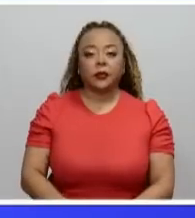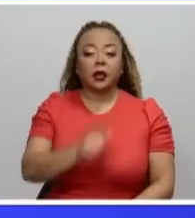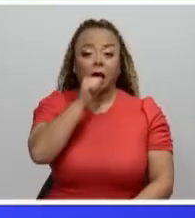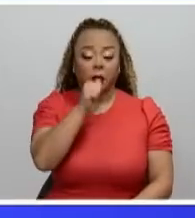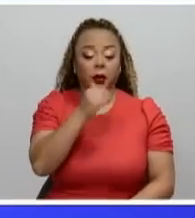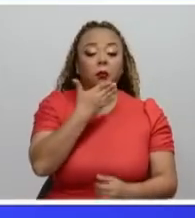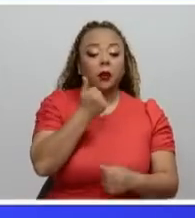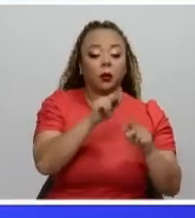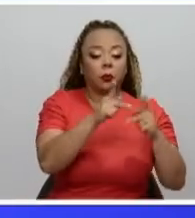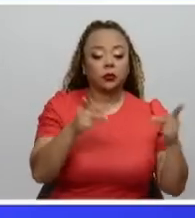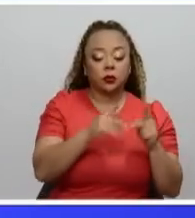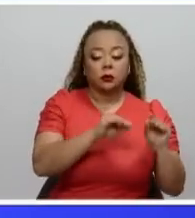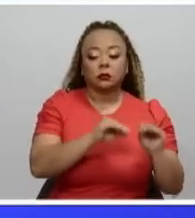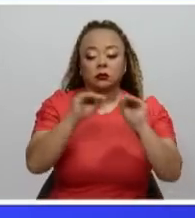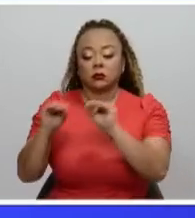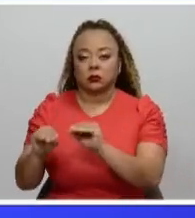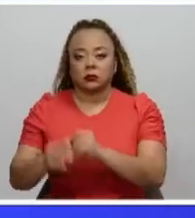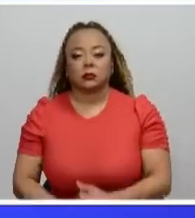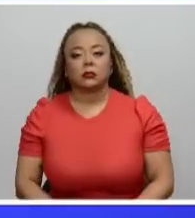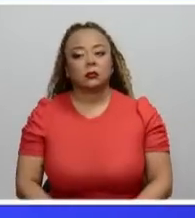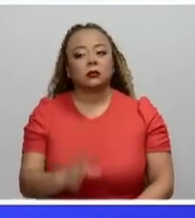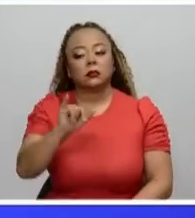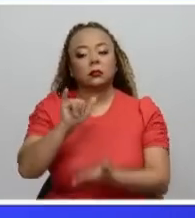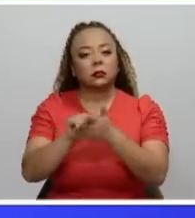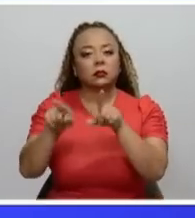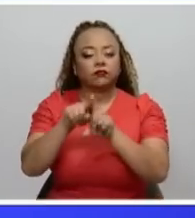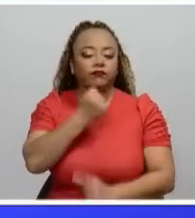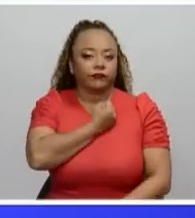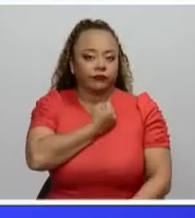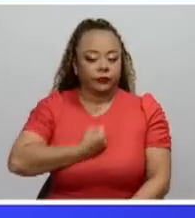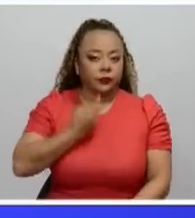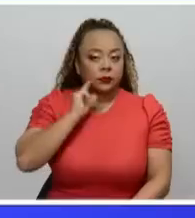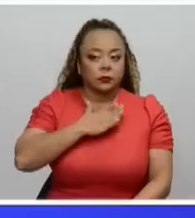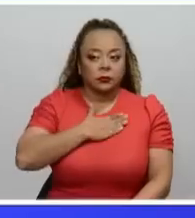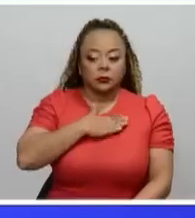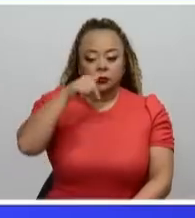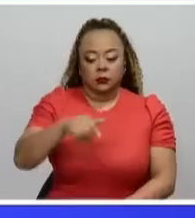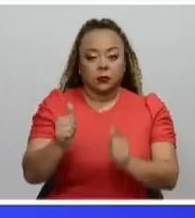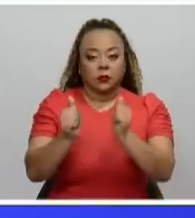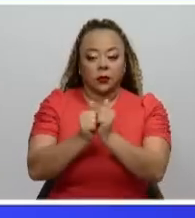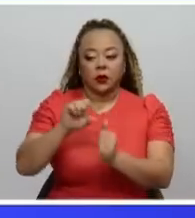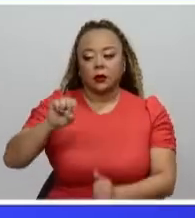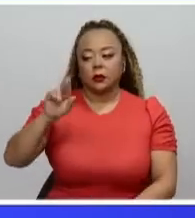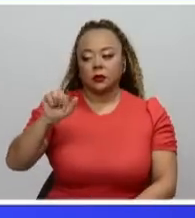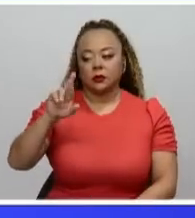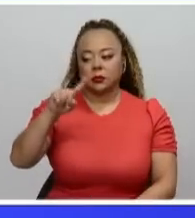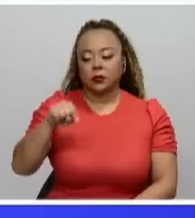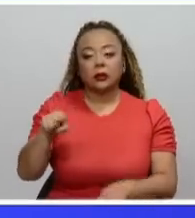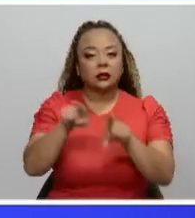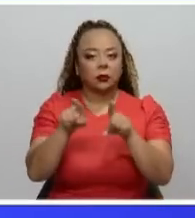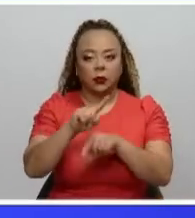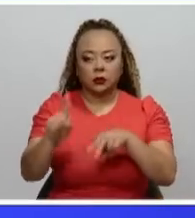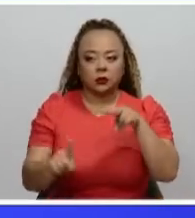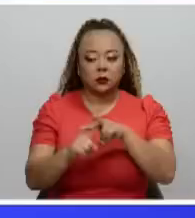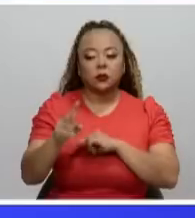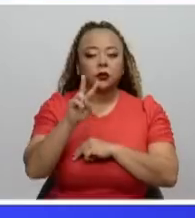y saca saca Campbell de su mejor posición Y eso además sacrifica para mí hoy junto a alon Suárez que tampoco está los dos